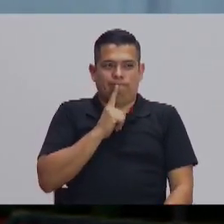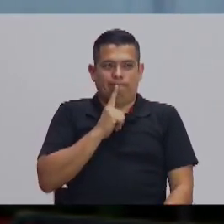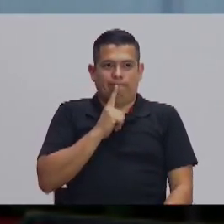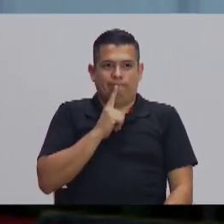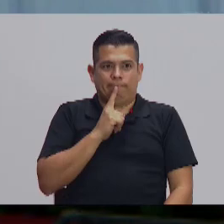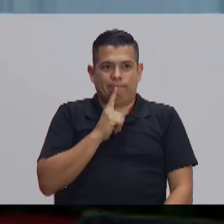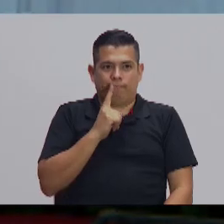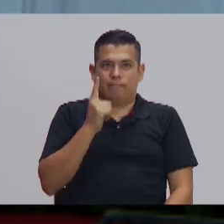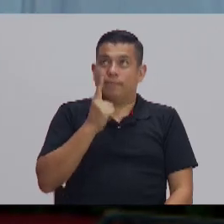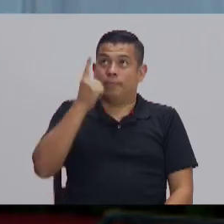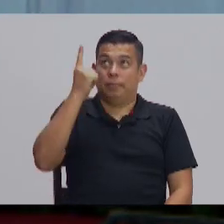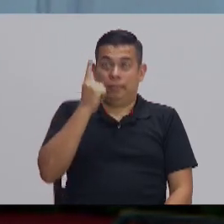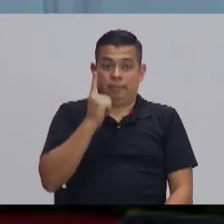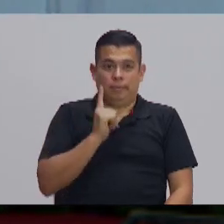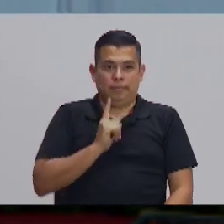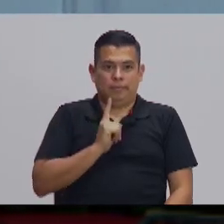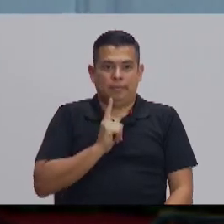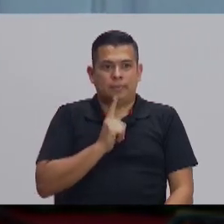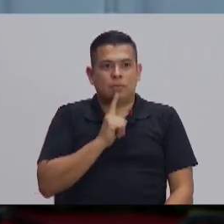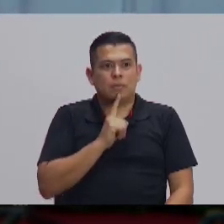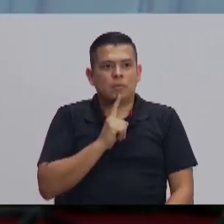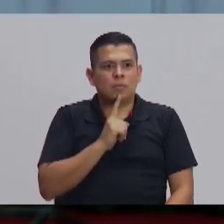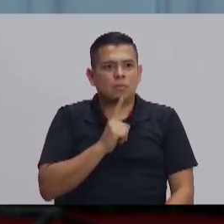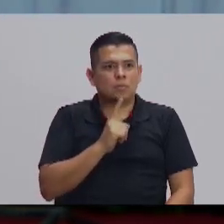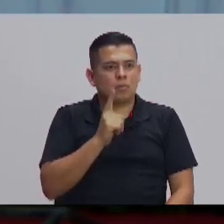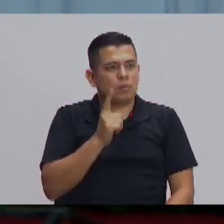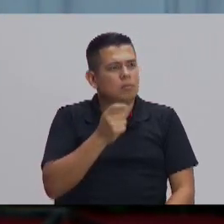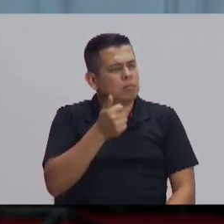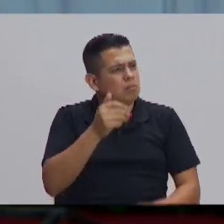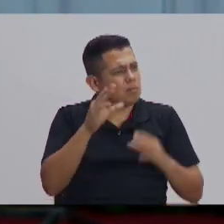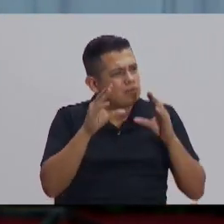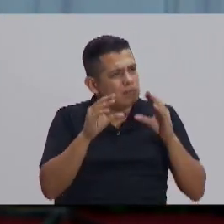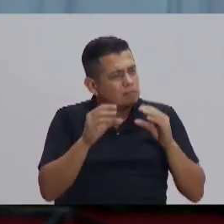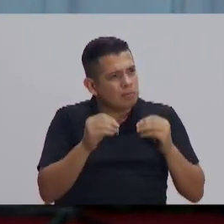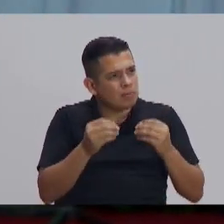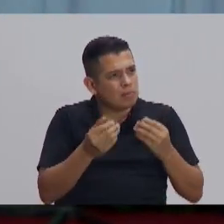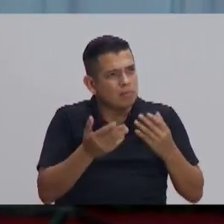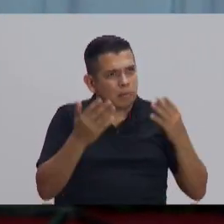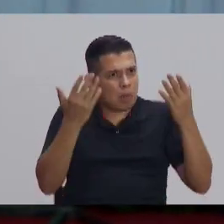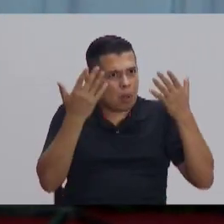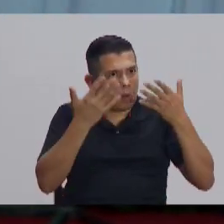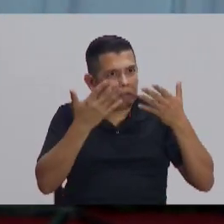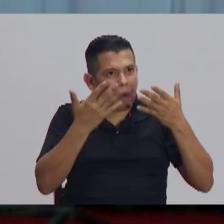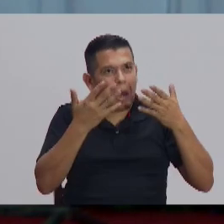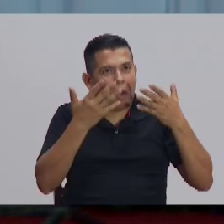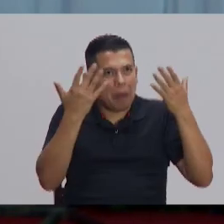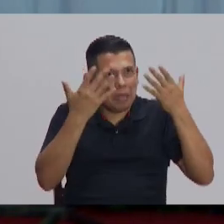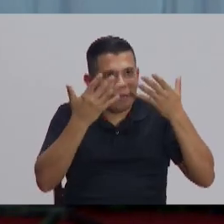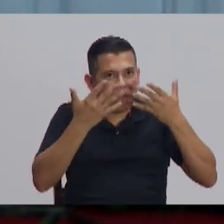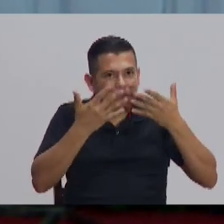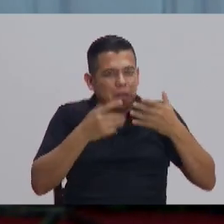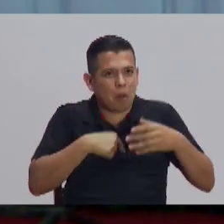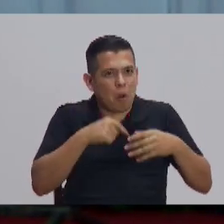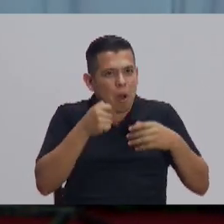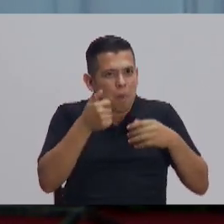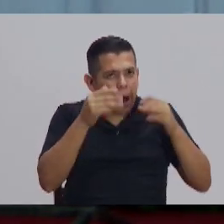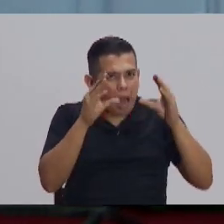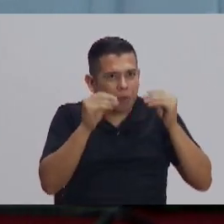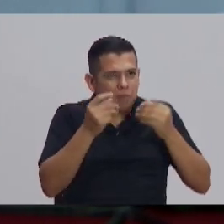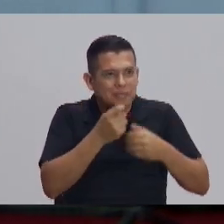solo tú y yo señor vine y hoy les dije buenas noches estaba oscura era de día pero estaba oscuro buenas